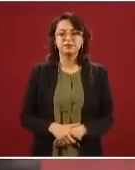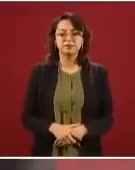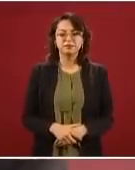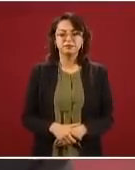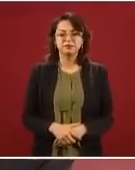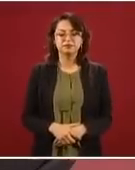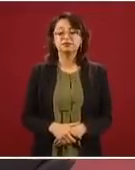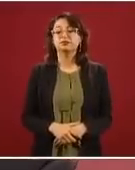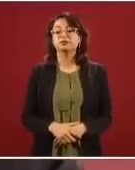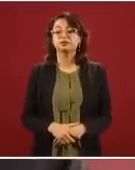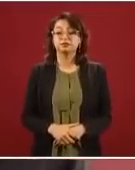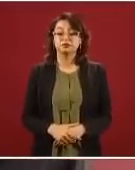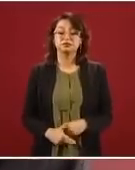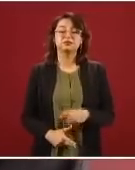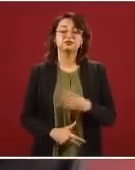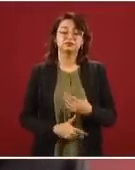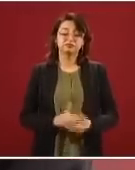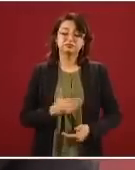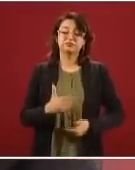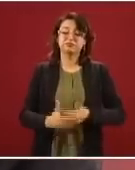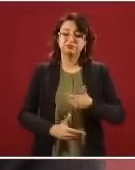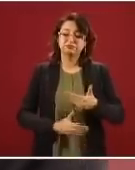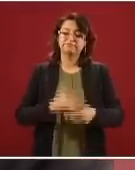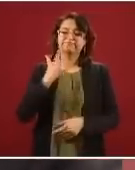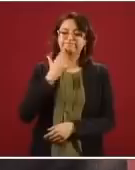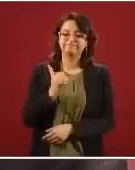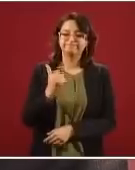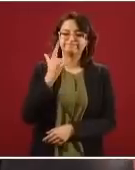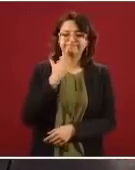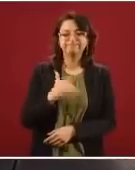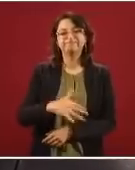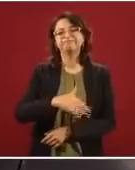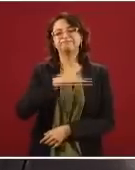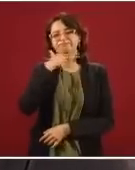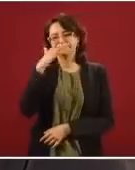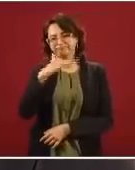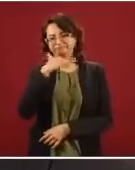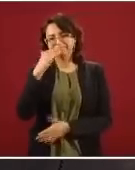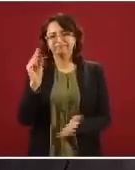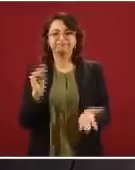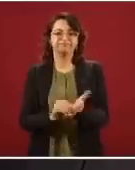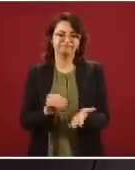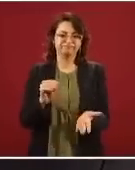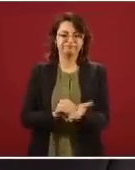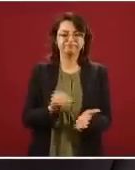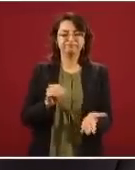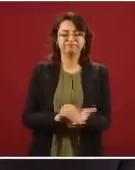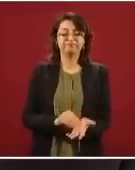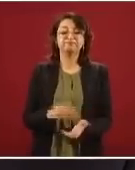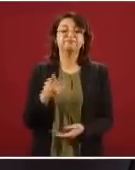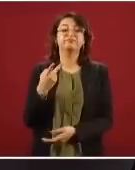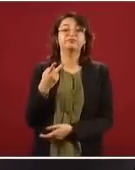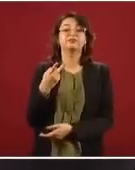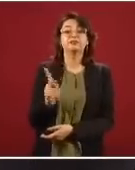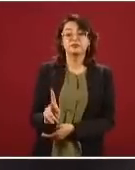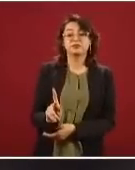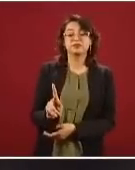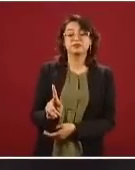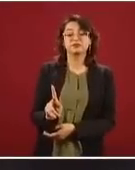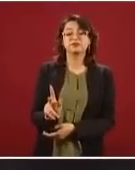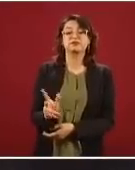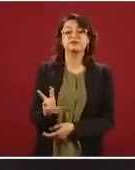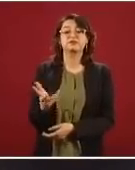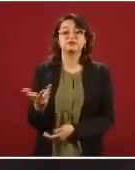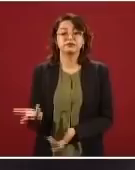Entonces, todavía, porque hay corrupción, pero hay la garantía